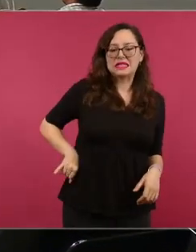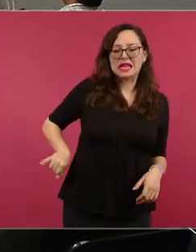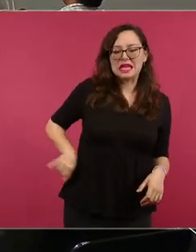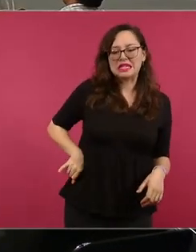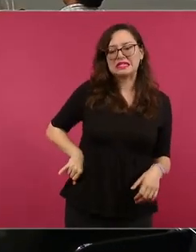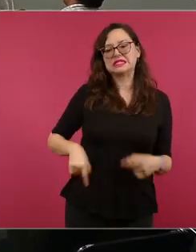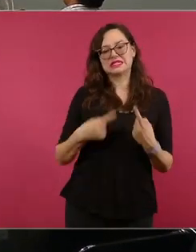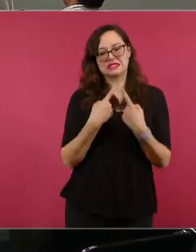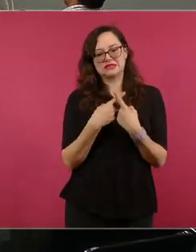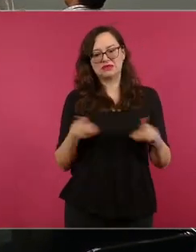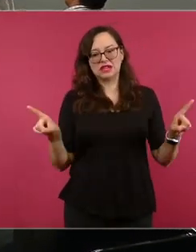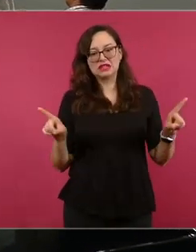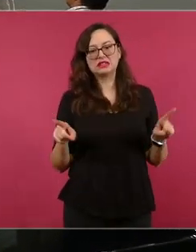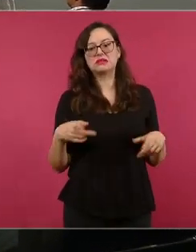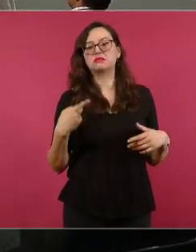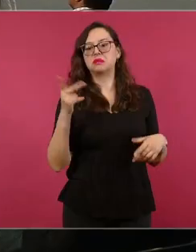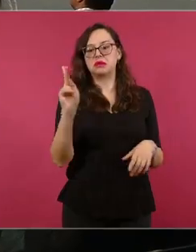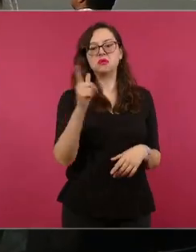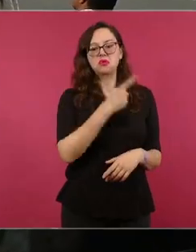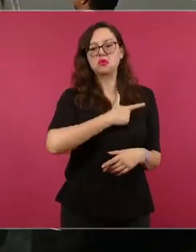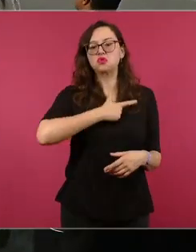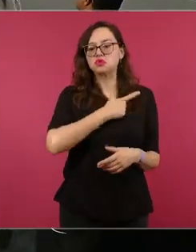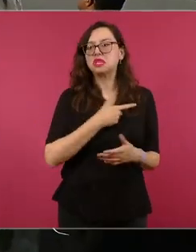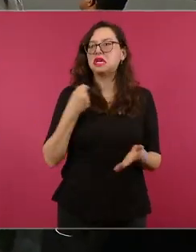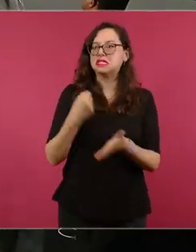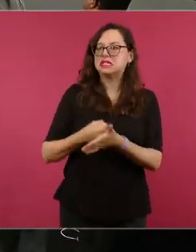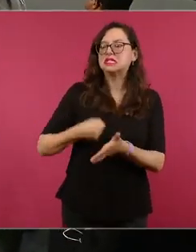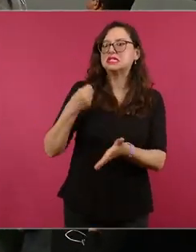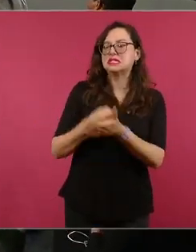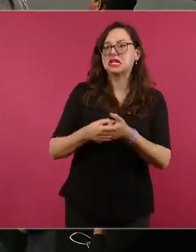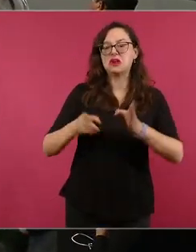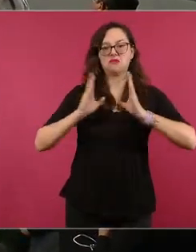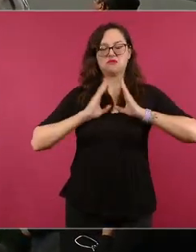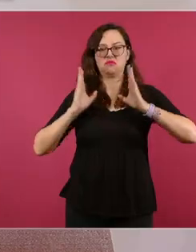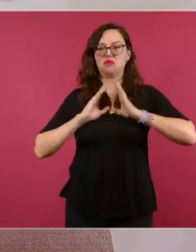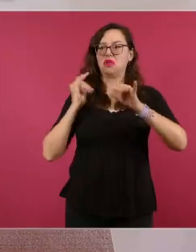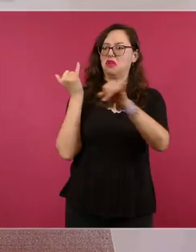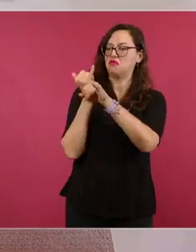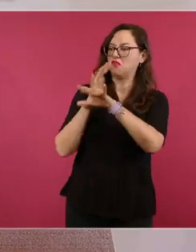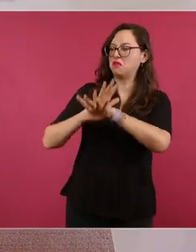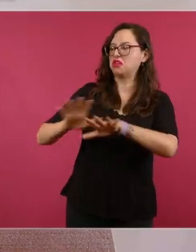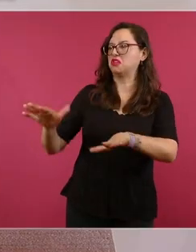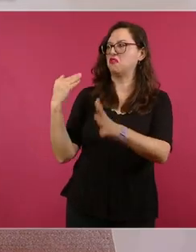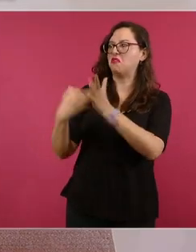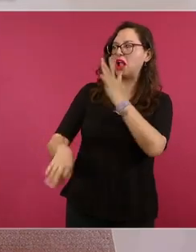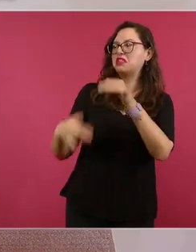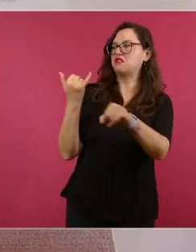utilizado esta narrativa, muy difundida, por cierto, por Proceso,